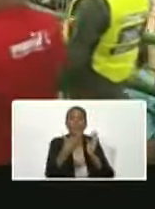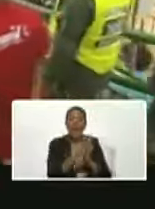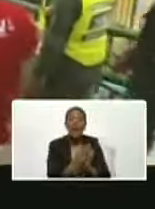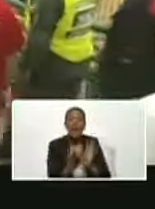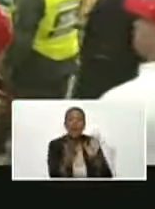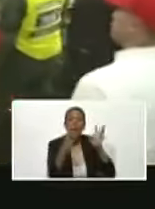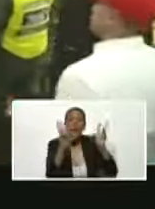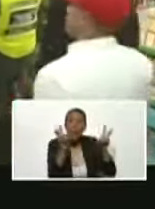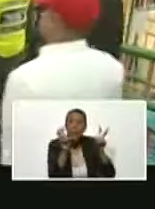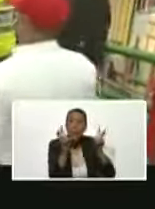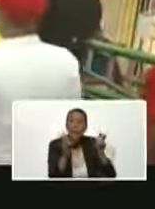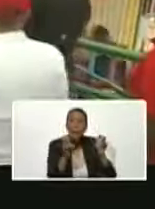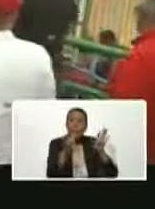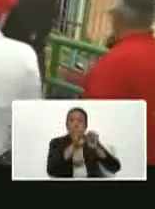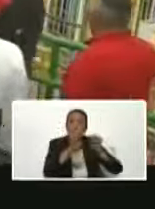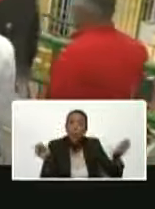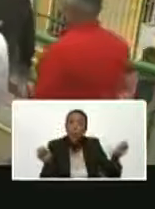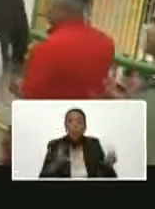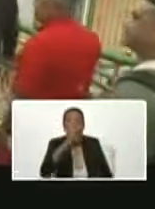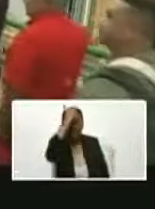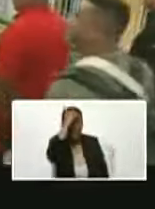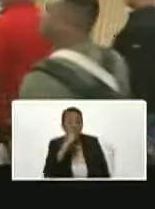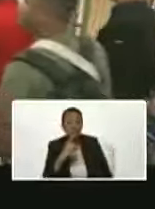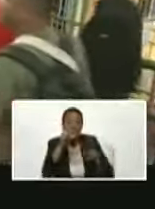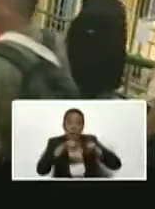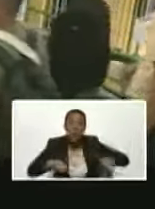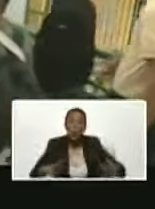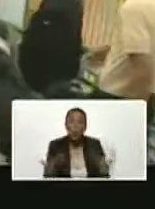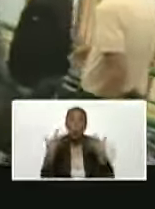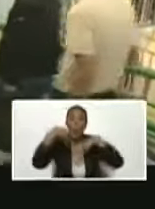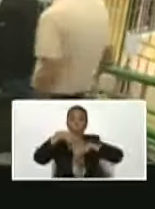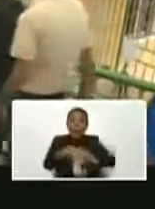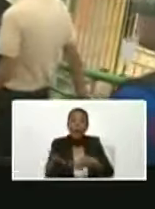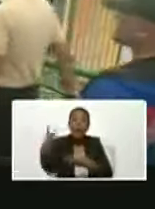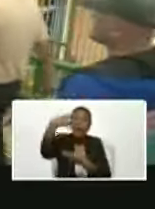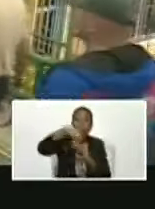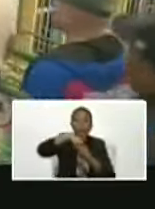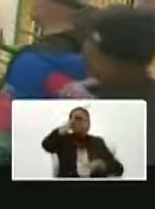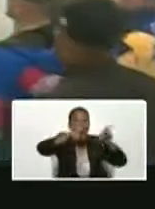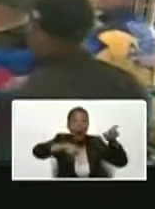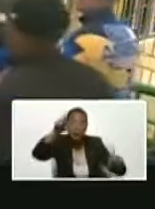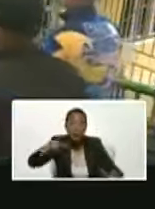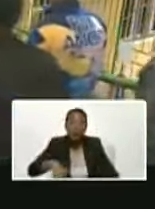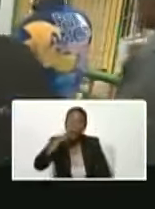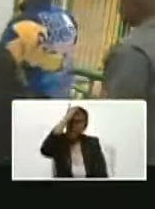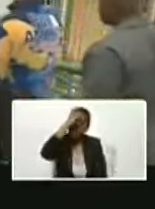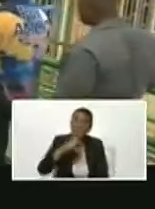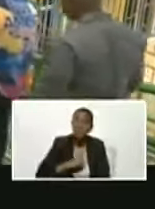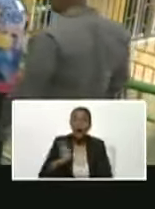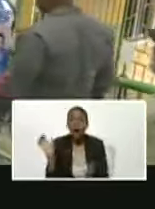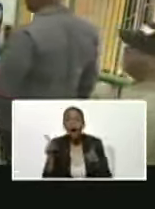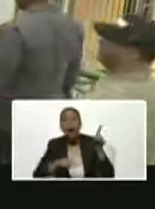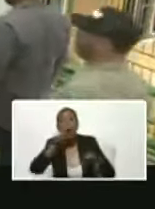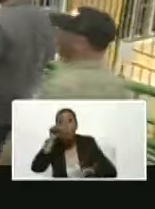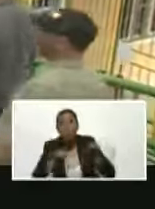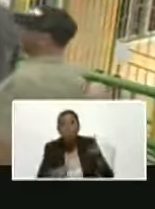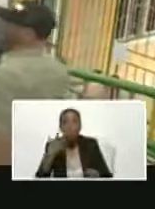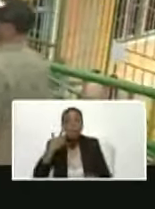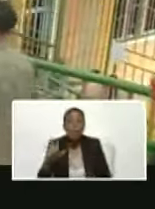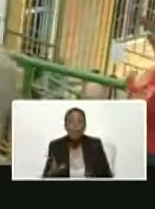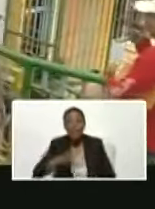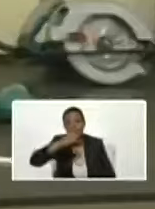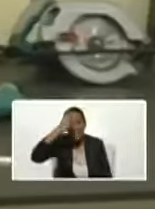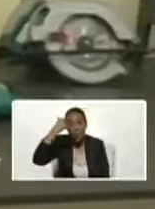transformación educativa donde todos tengan espacio y donde lasas conuna también puede